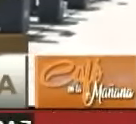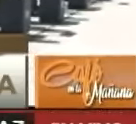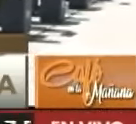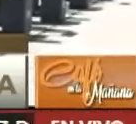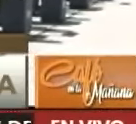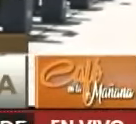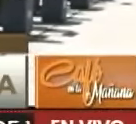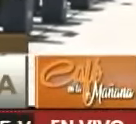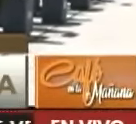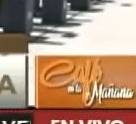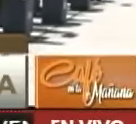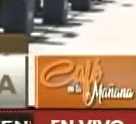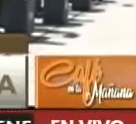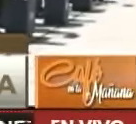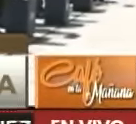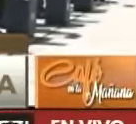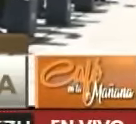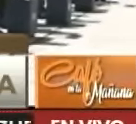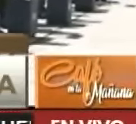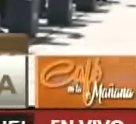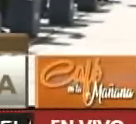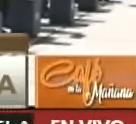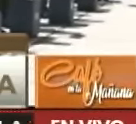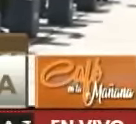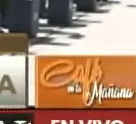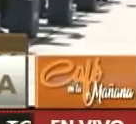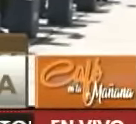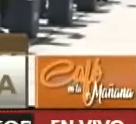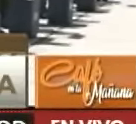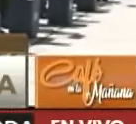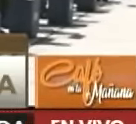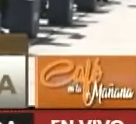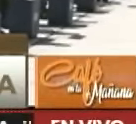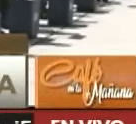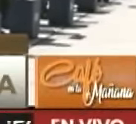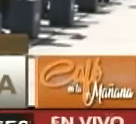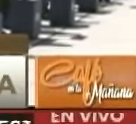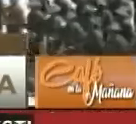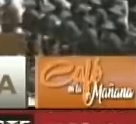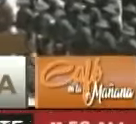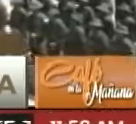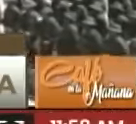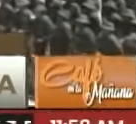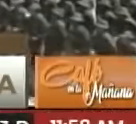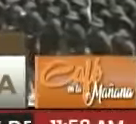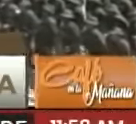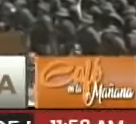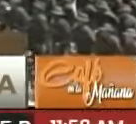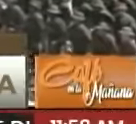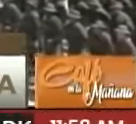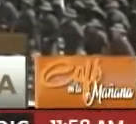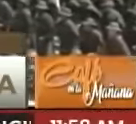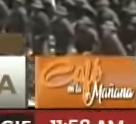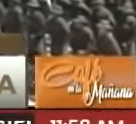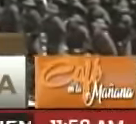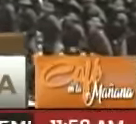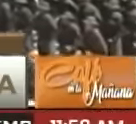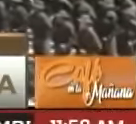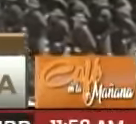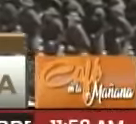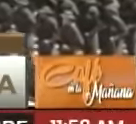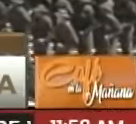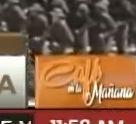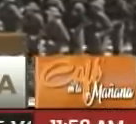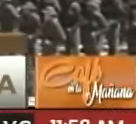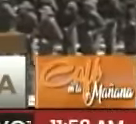Reciban ante todo muy buenos días y un gran abrazo a toda la Fuerza Armada Nacional Bolivariana y a los órganos